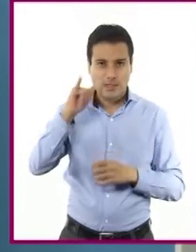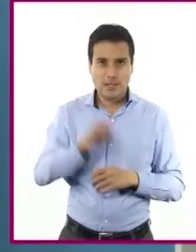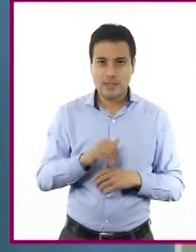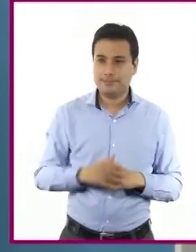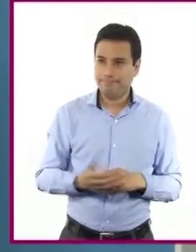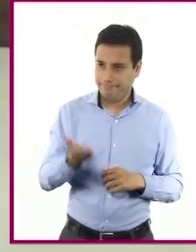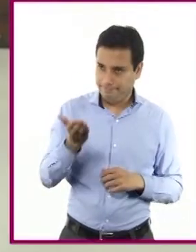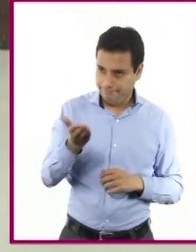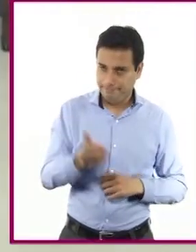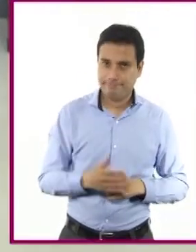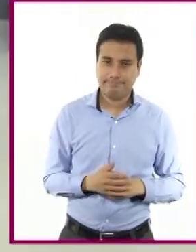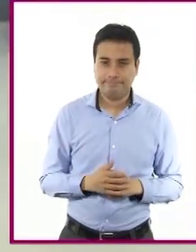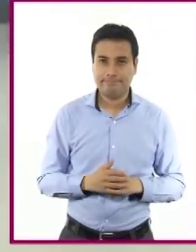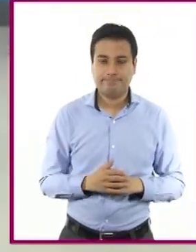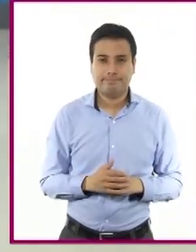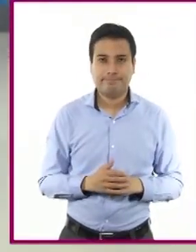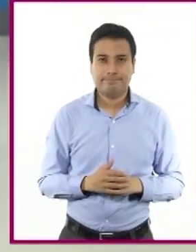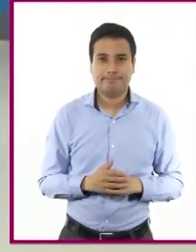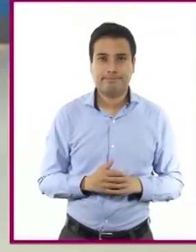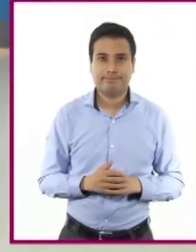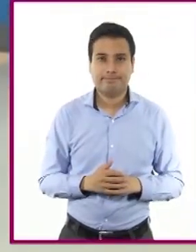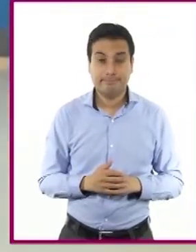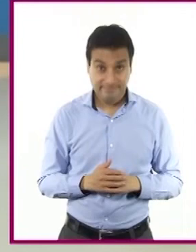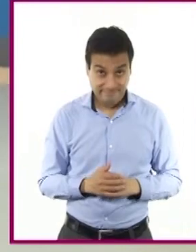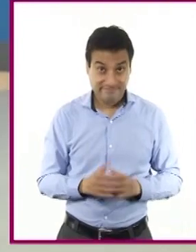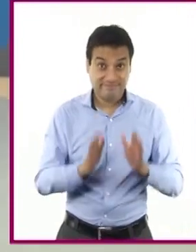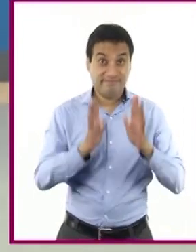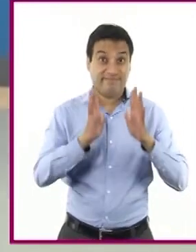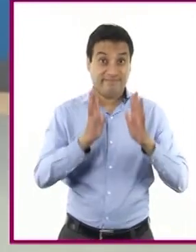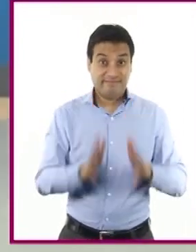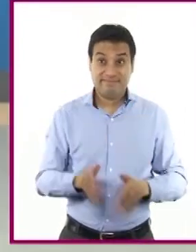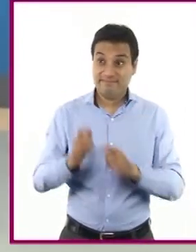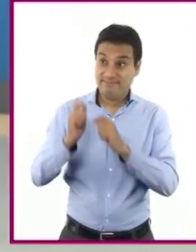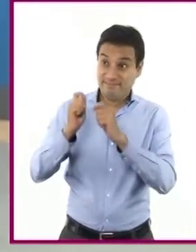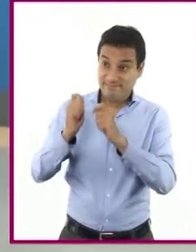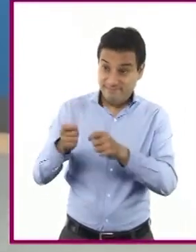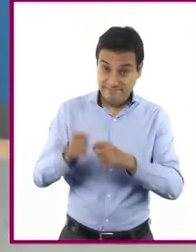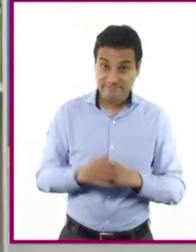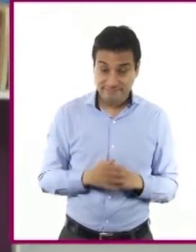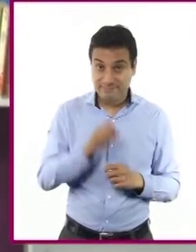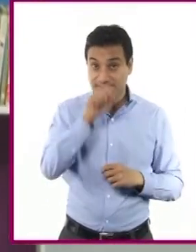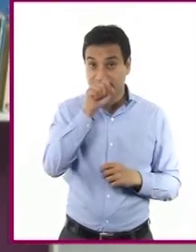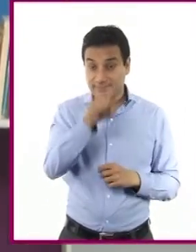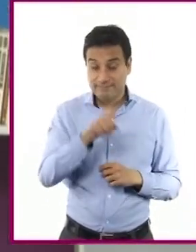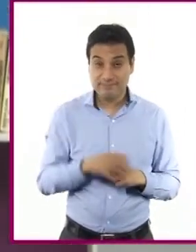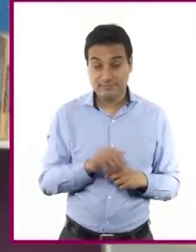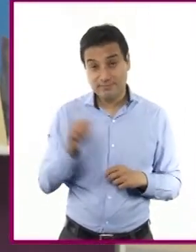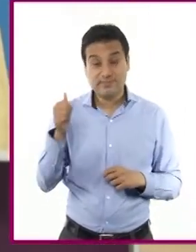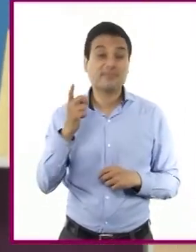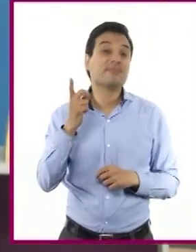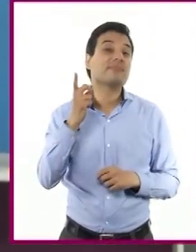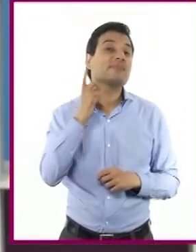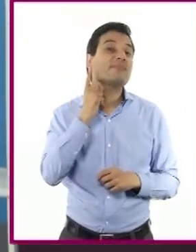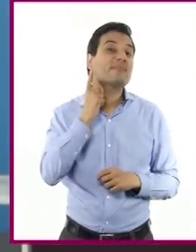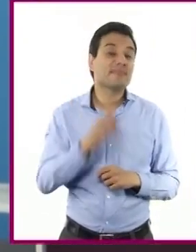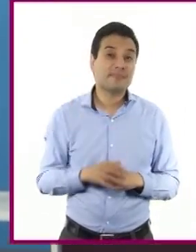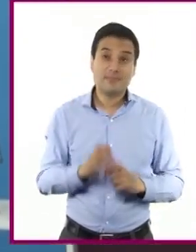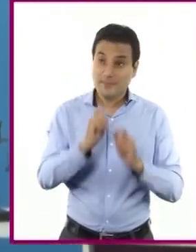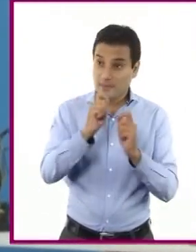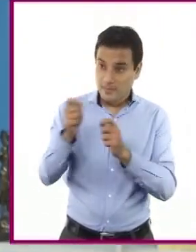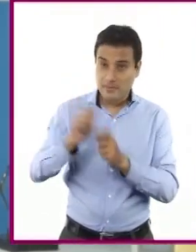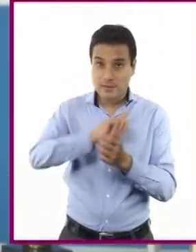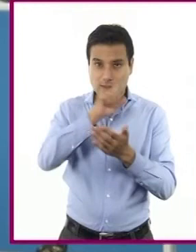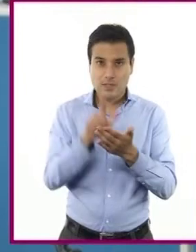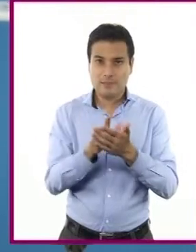régimen fascista. Instalados en el poder, Mussolini y los diputados fascistas modificaron las leyes que les aseguraron